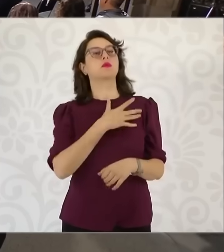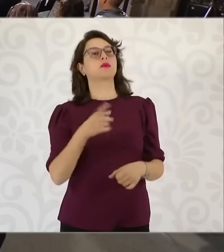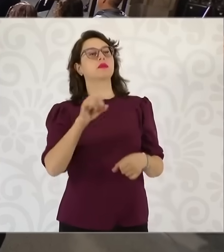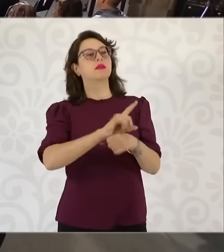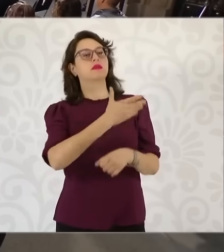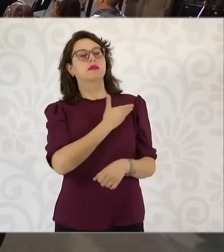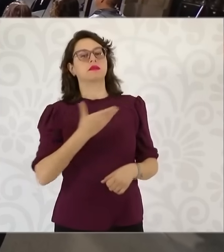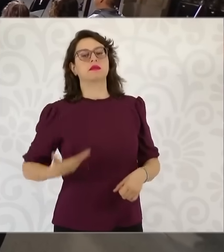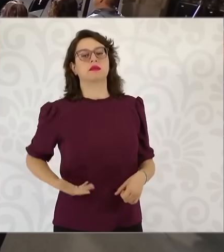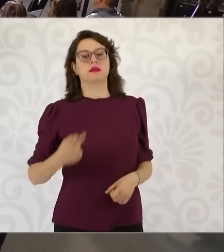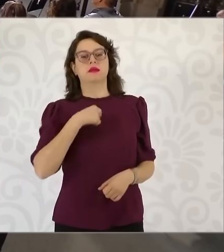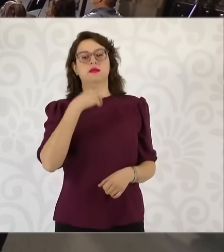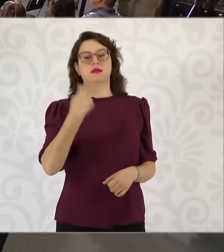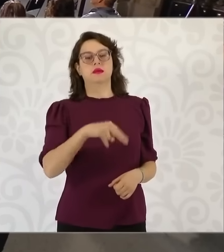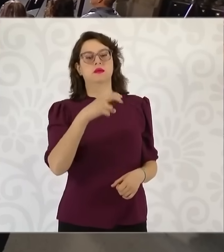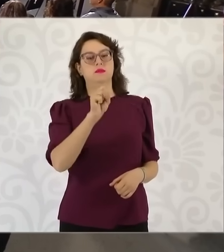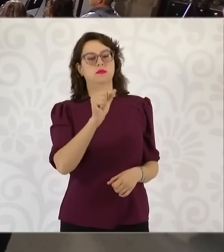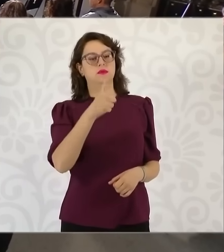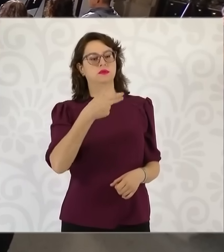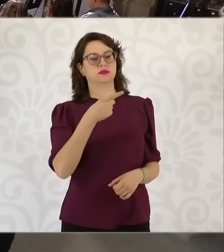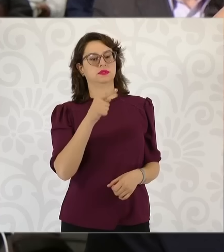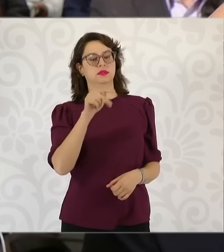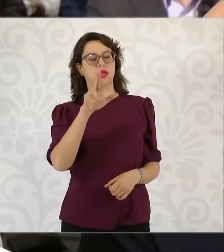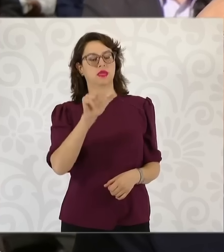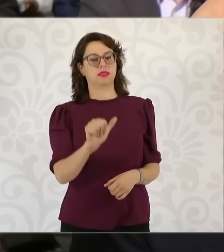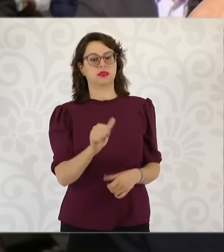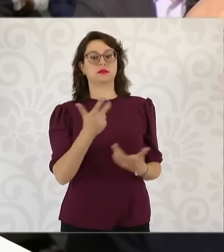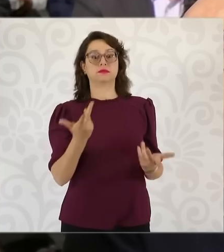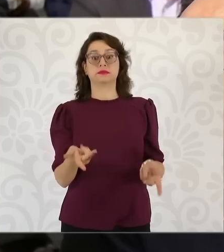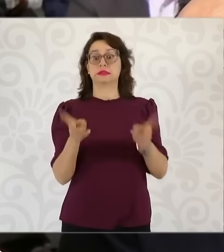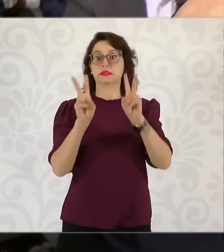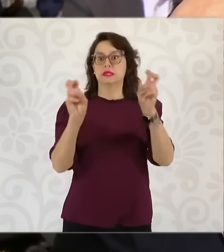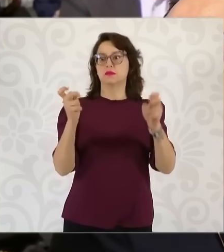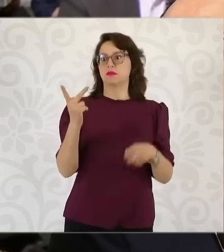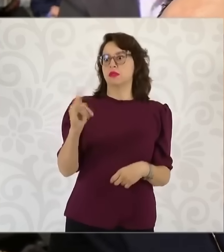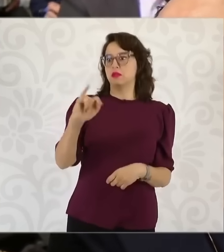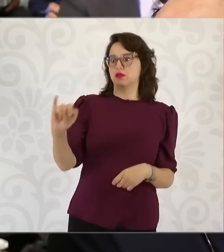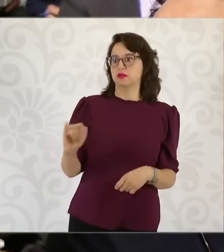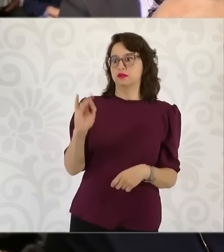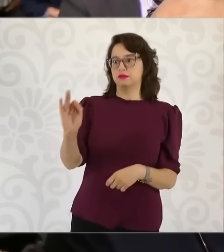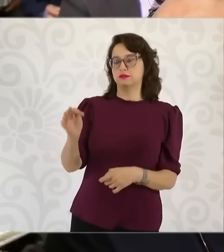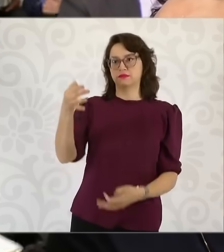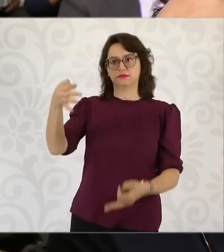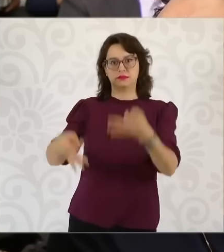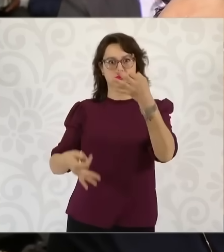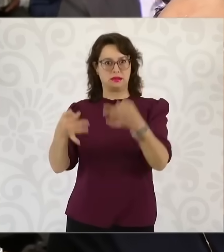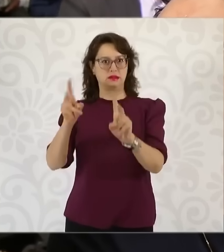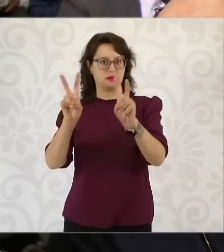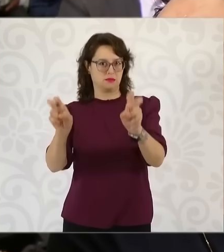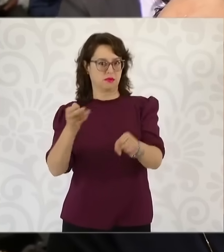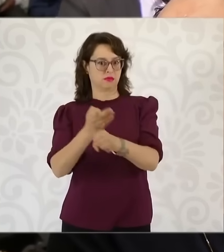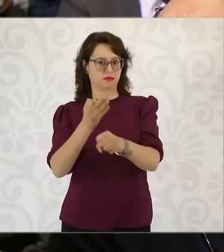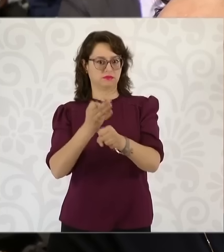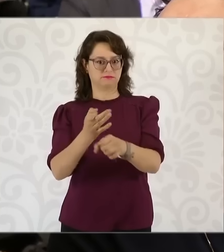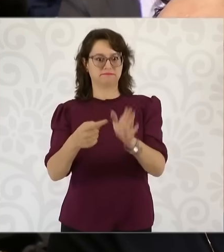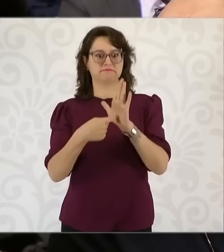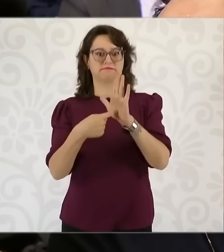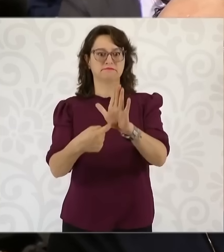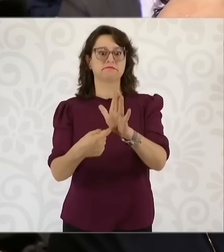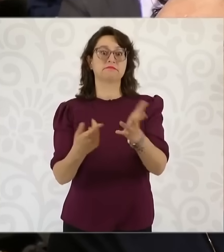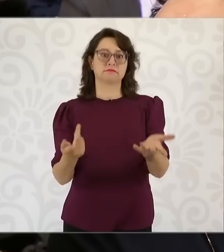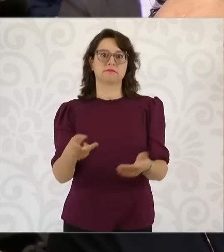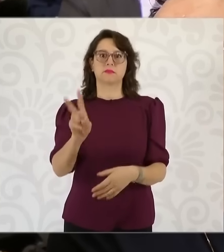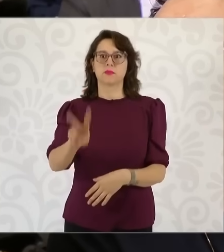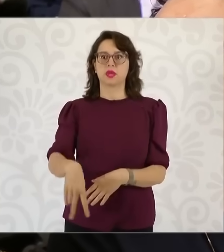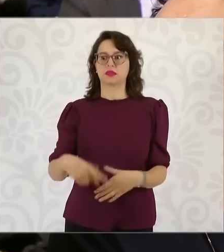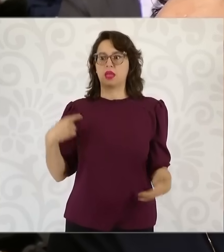Grupo Informativo. Y bueno, ya que hacemos alusión al tema del Poder Judicial, compartirle que, bueno, precisamente tenemos hasta el día de mañana para poder